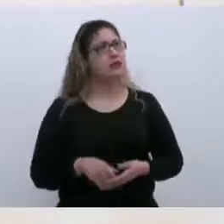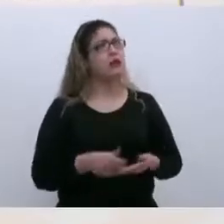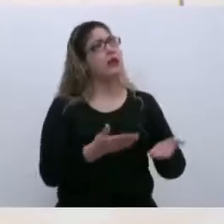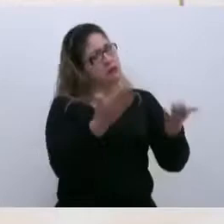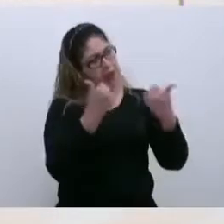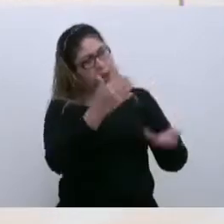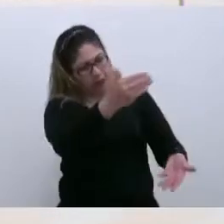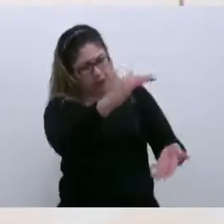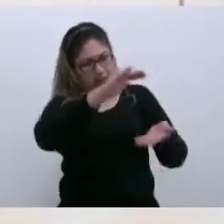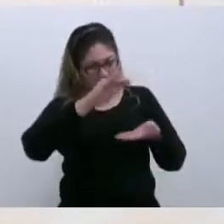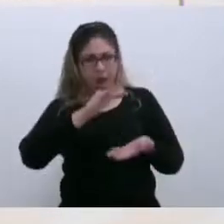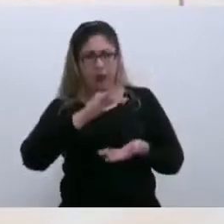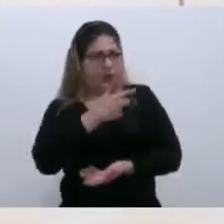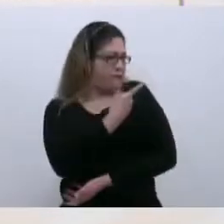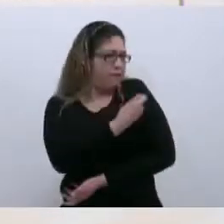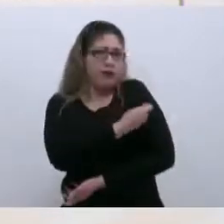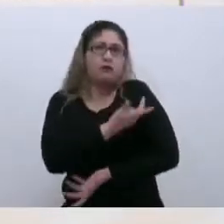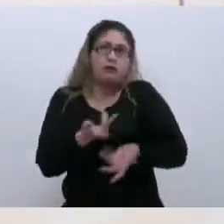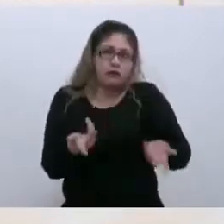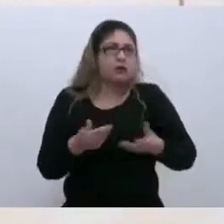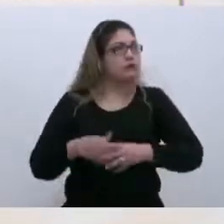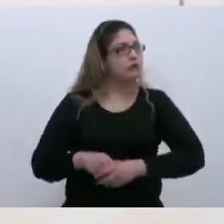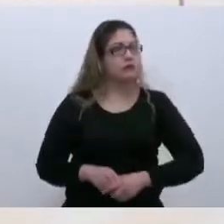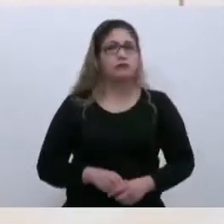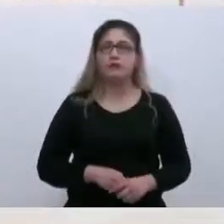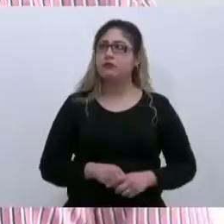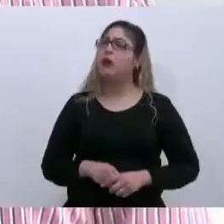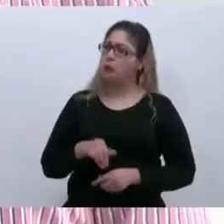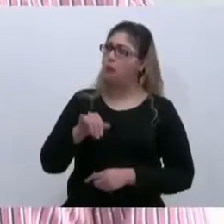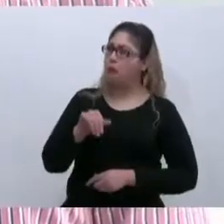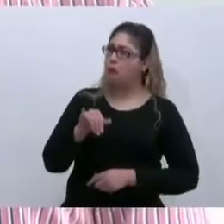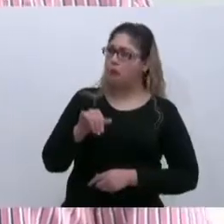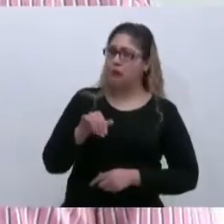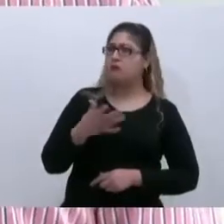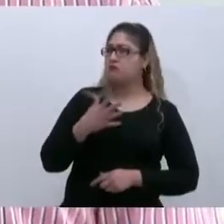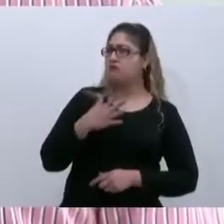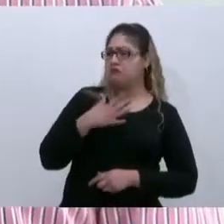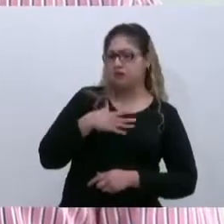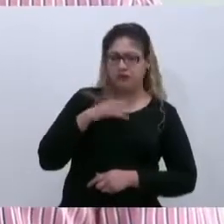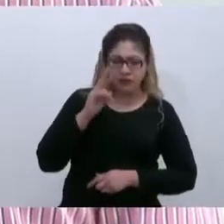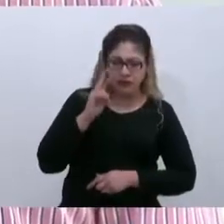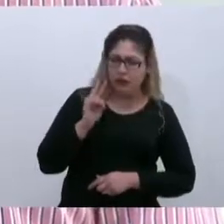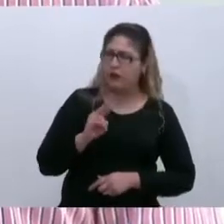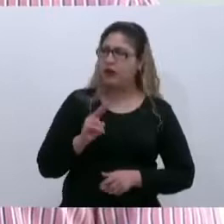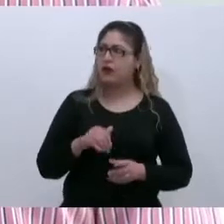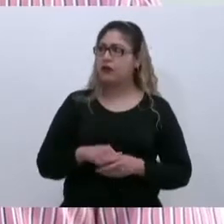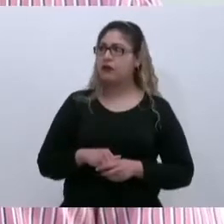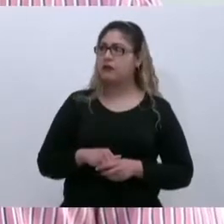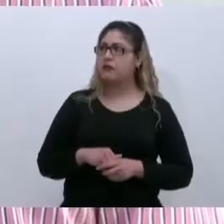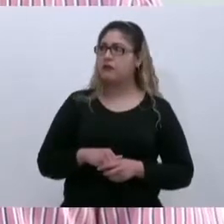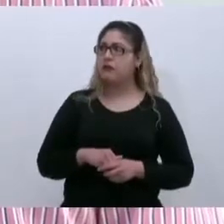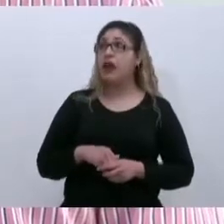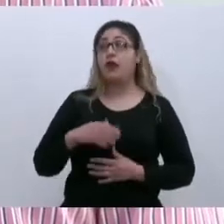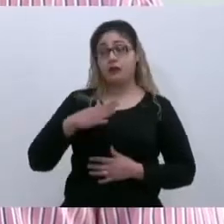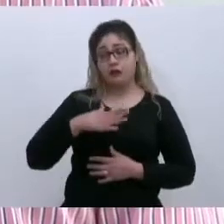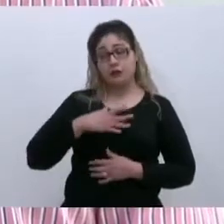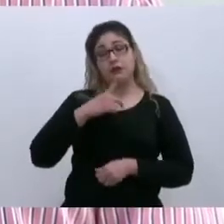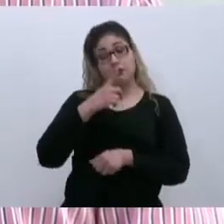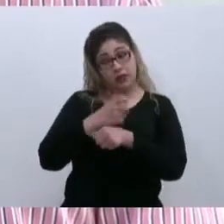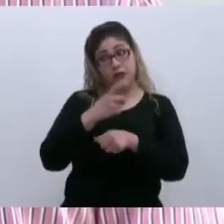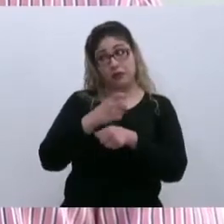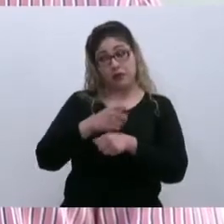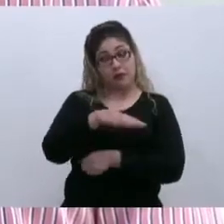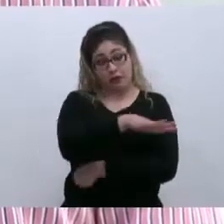Me dijo que lo iba a ver porque pues ellos también tenían el compromiso con su pueblo